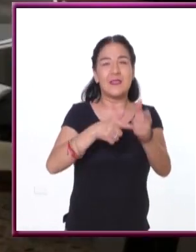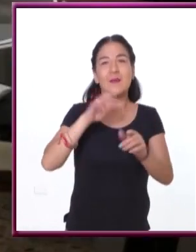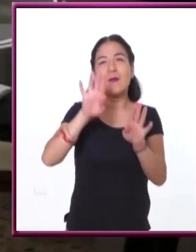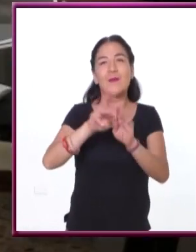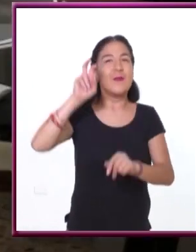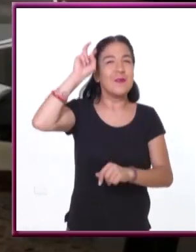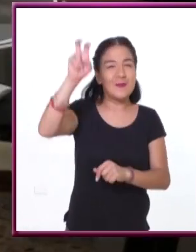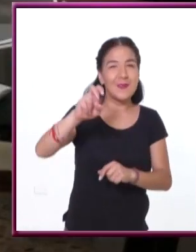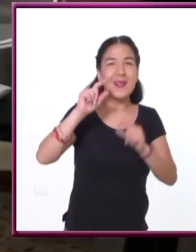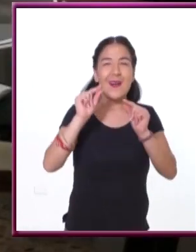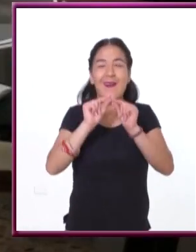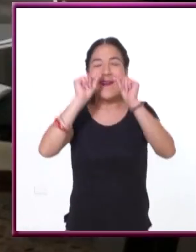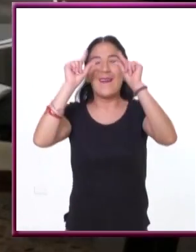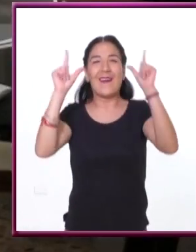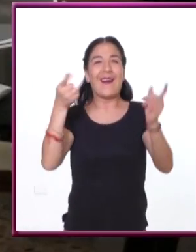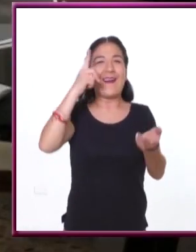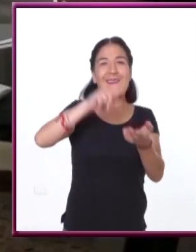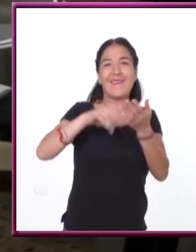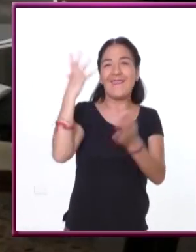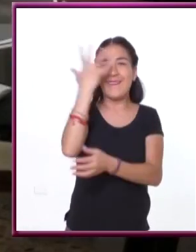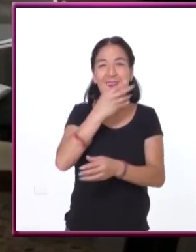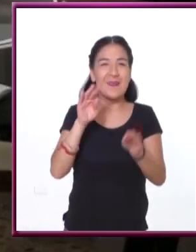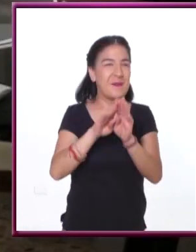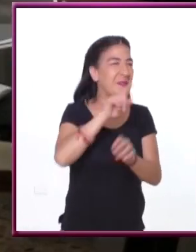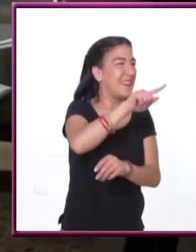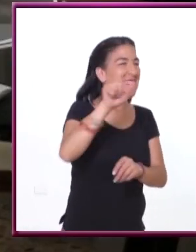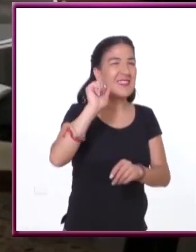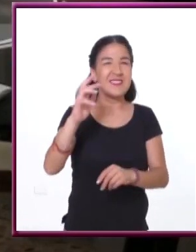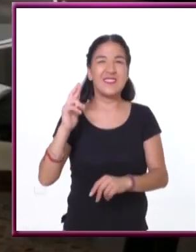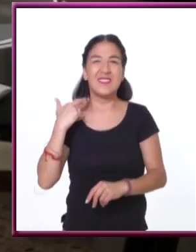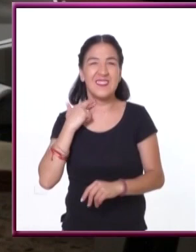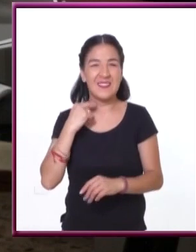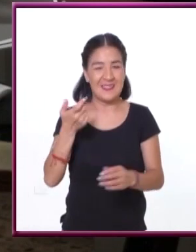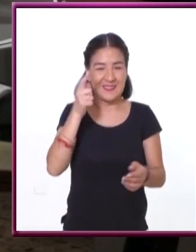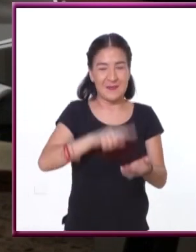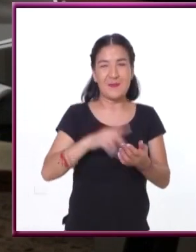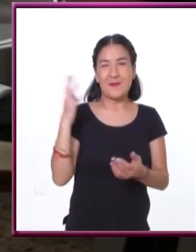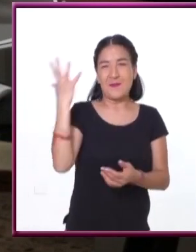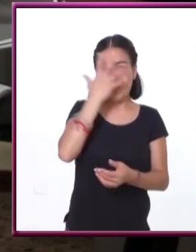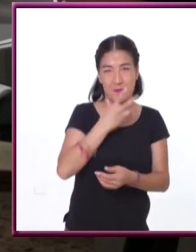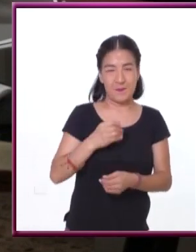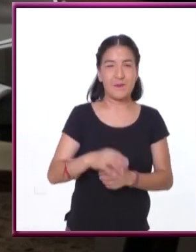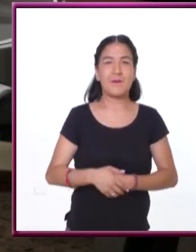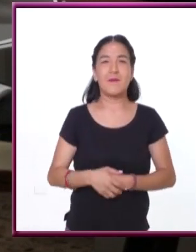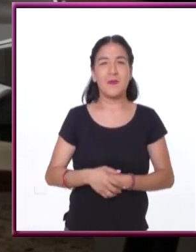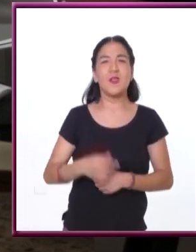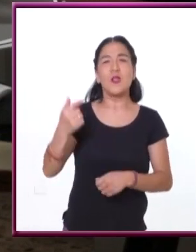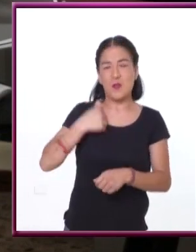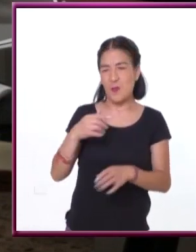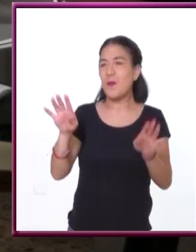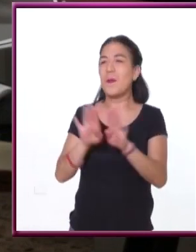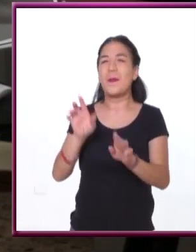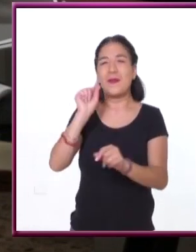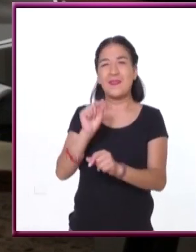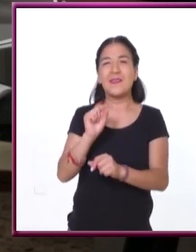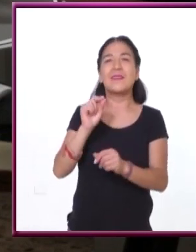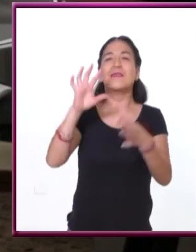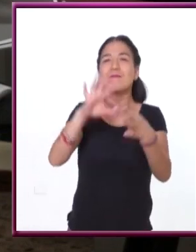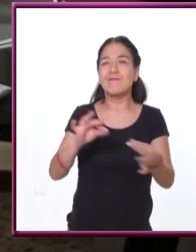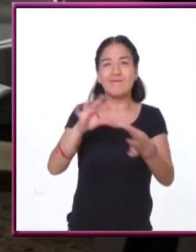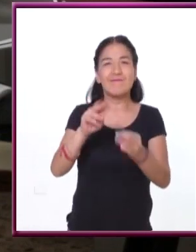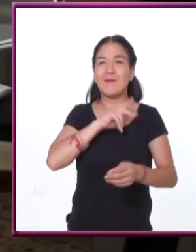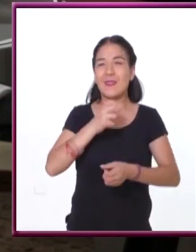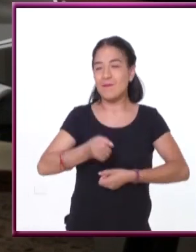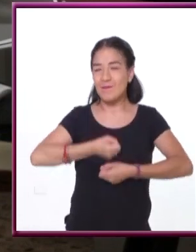ojos abiertos y leamos las crónicas marcianas con el mismo asombro que en ese momento. Me voy a permitir leer un poema